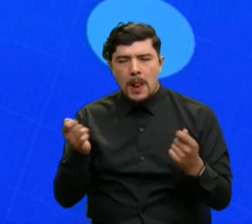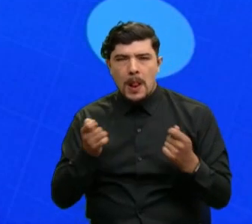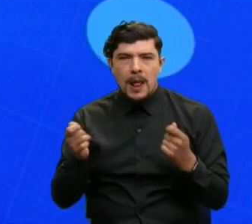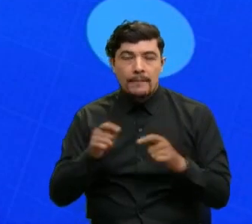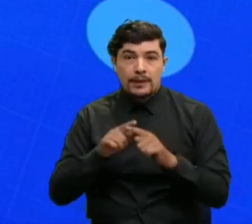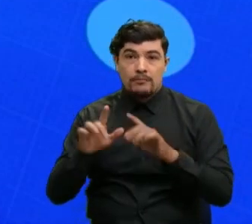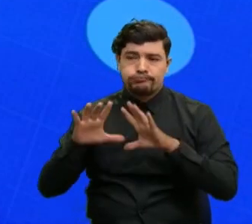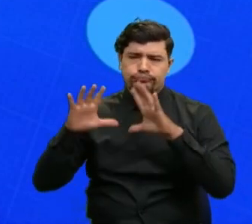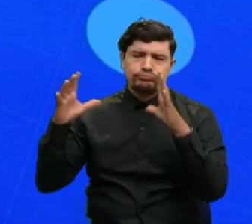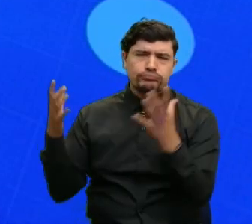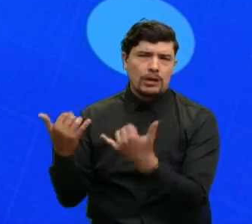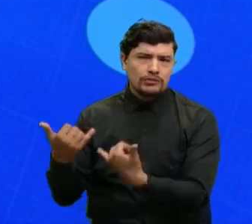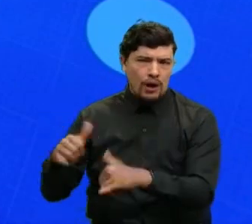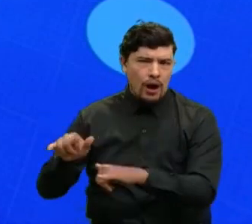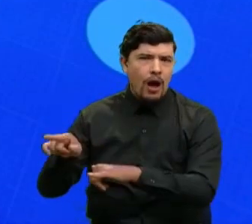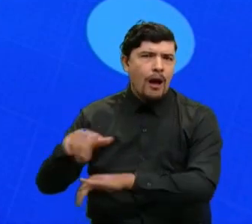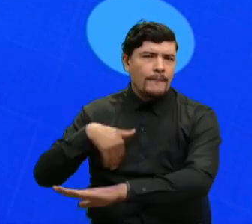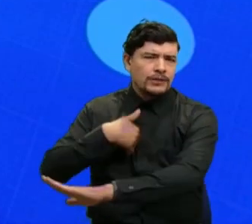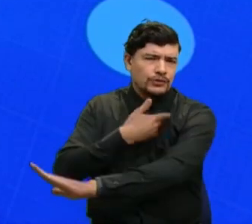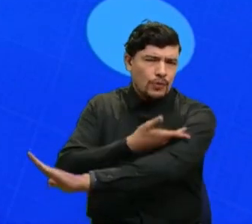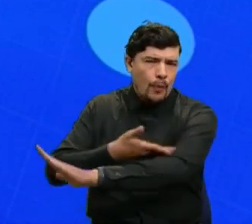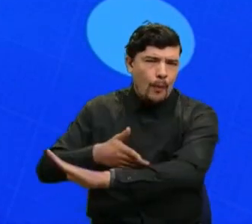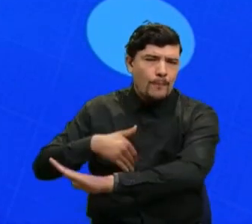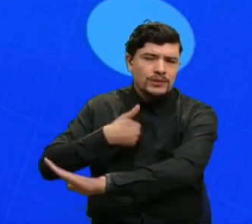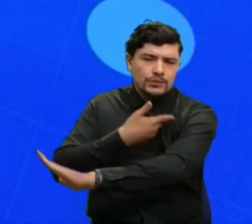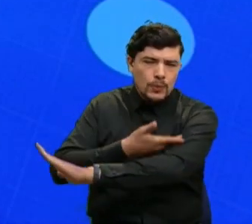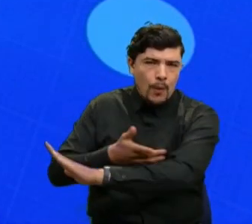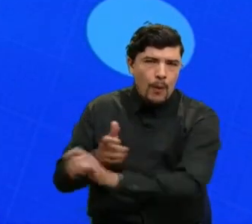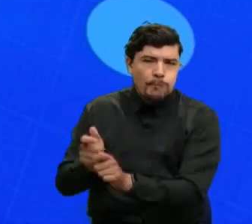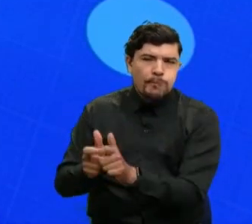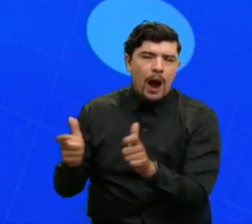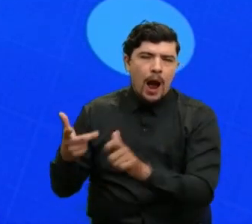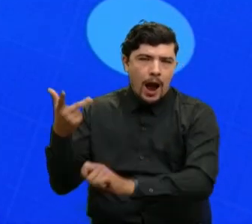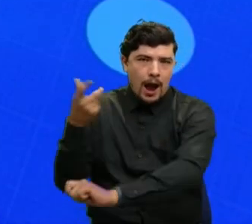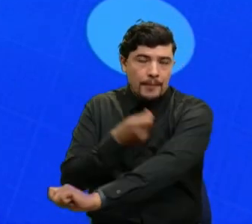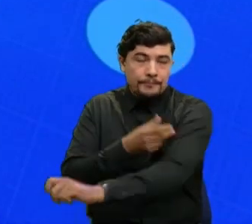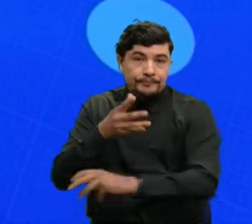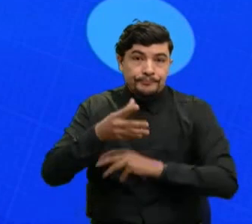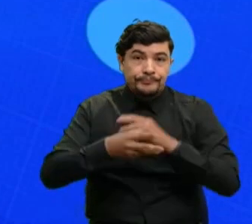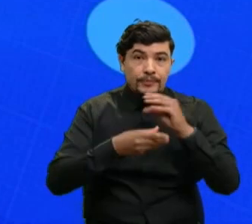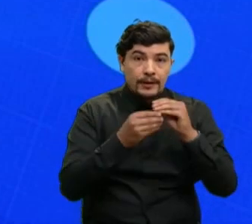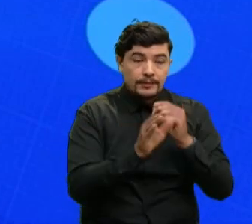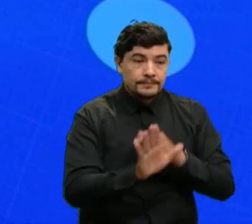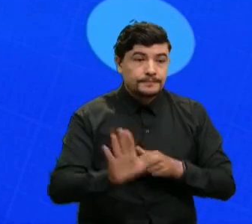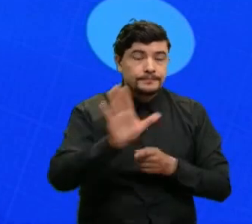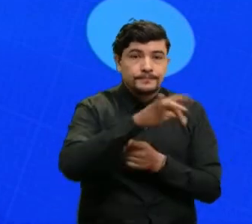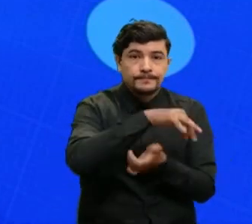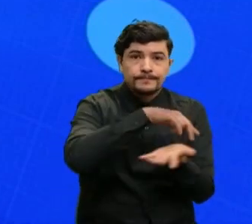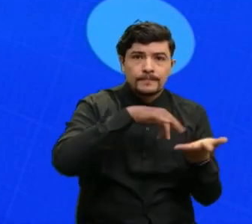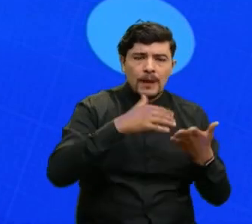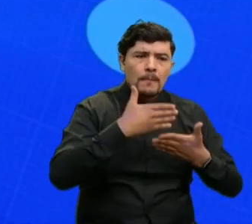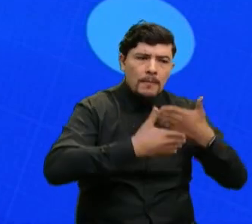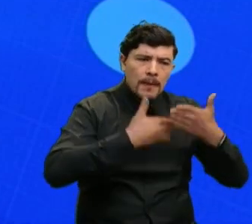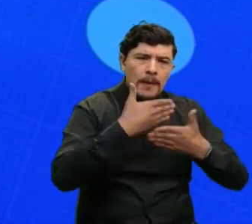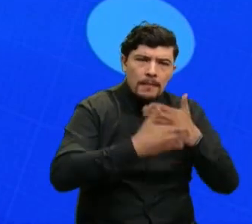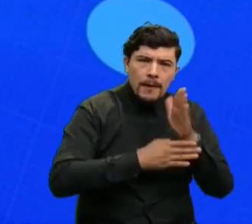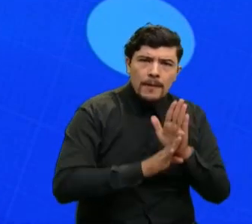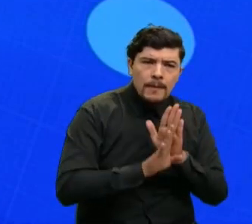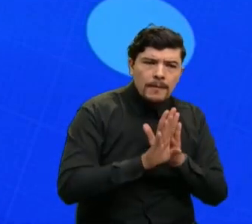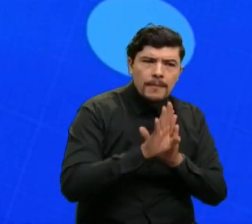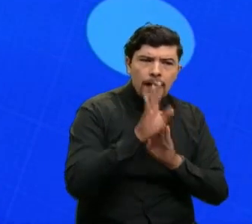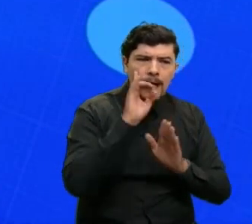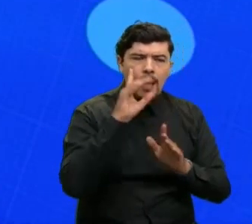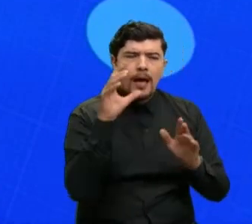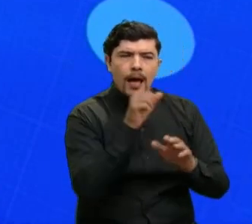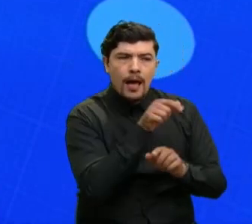ya un sinnúmero de millones de dosis y en Santander, donde vamos a muy buen ritmo, hemos ya visto también esa tendencia en